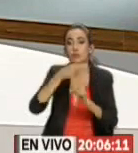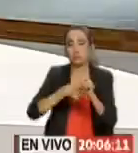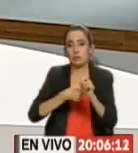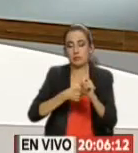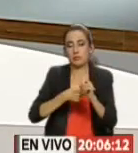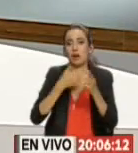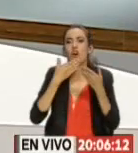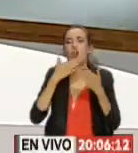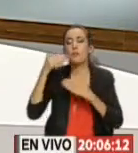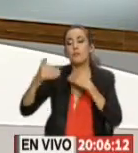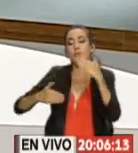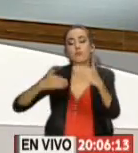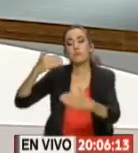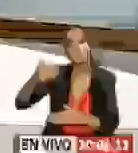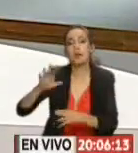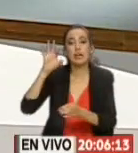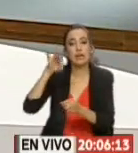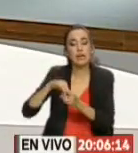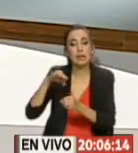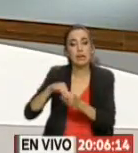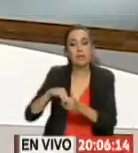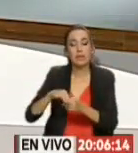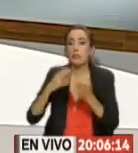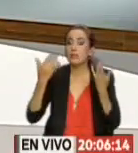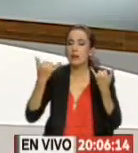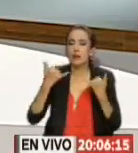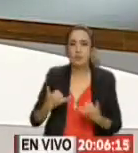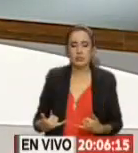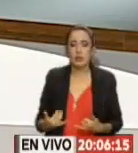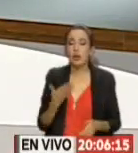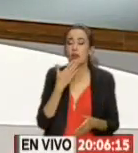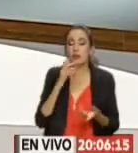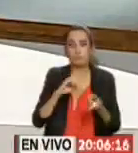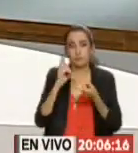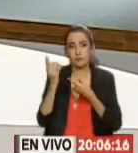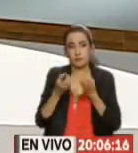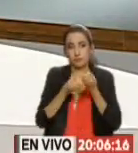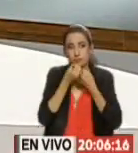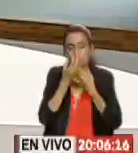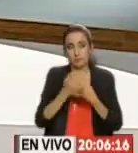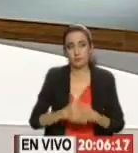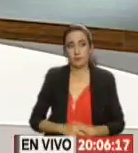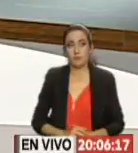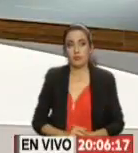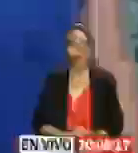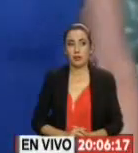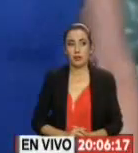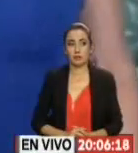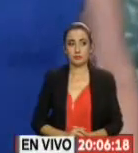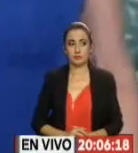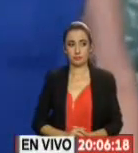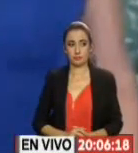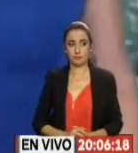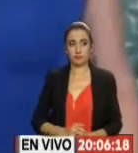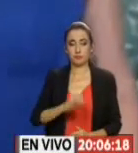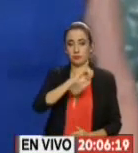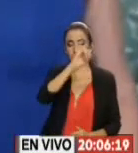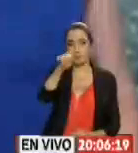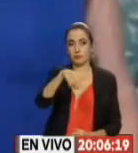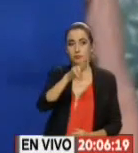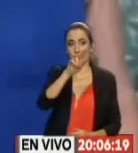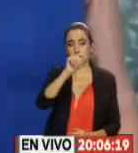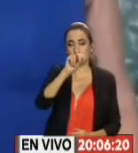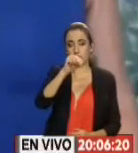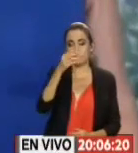¿Cómo procederá el Consejo Nacional Electoral en este caso? Se lo contamos en el siguiente reporte. Juan Alfredo